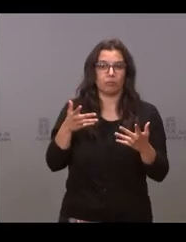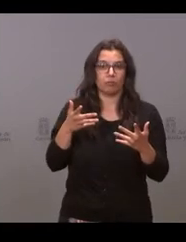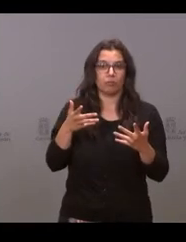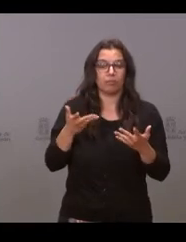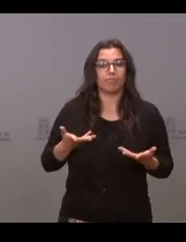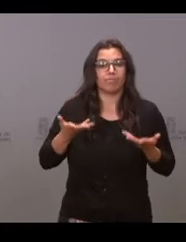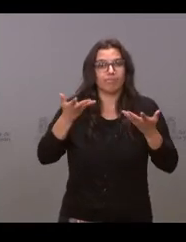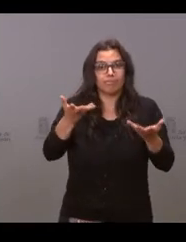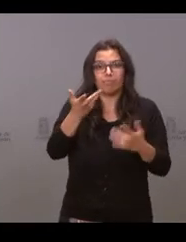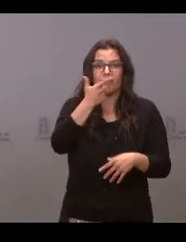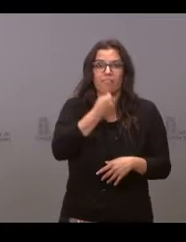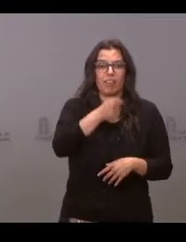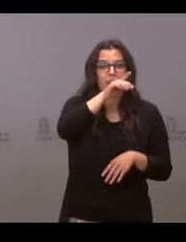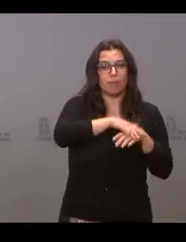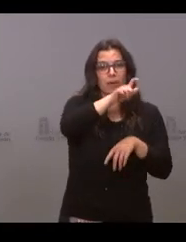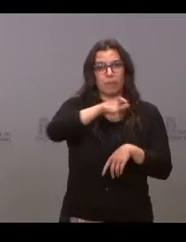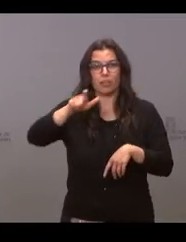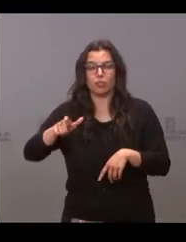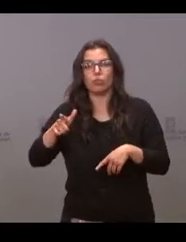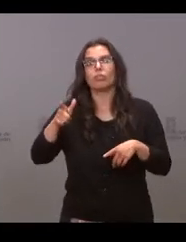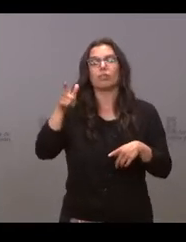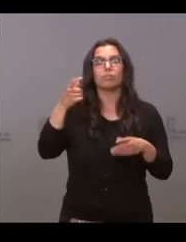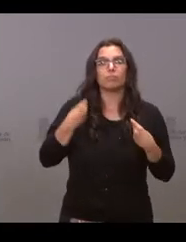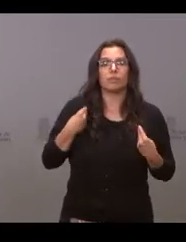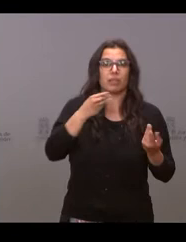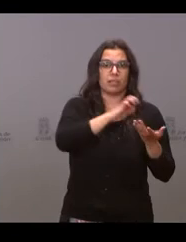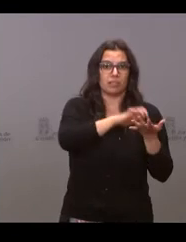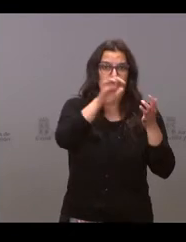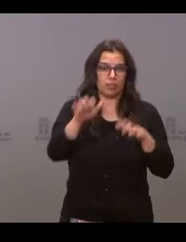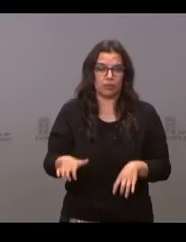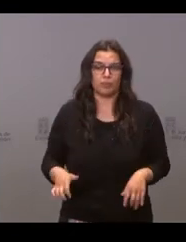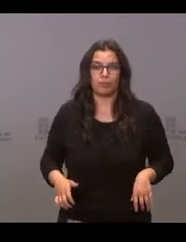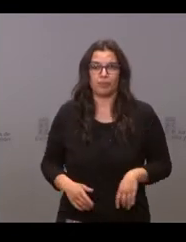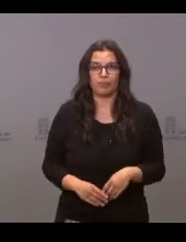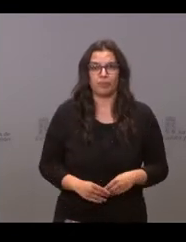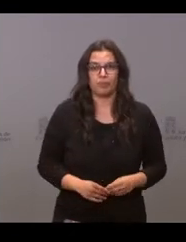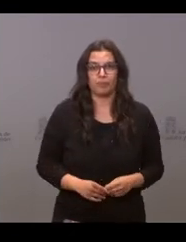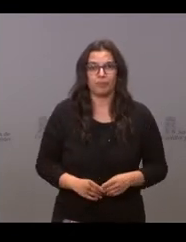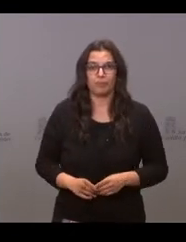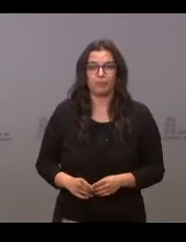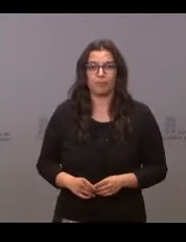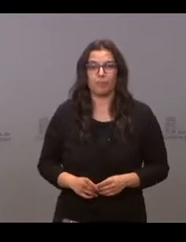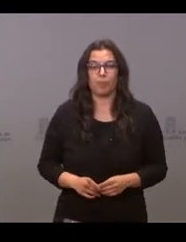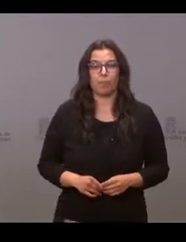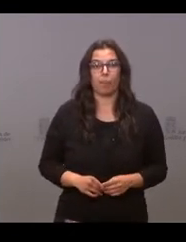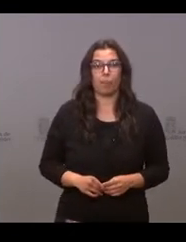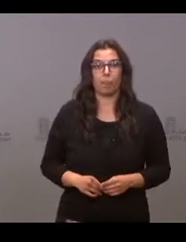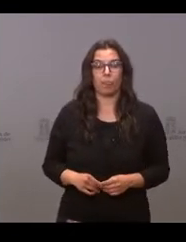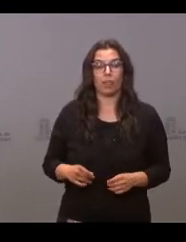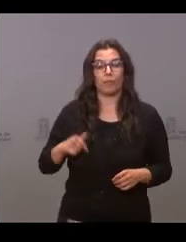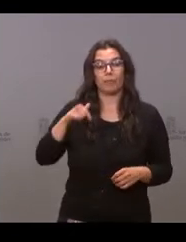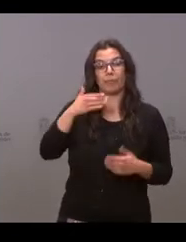ciudadanas y ciudadanos de nuestra comunidad autónoma las negociaciones del diálogo